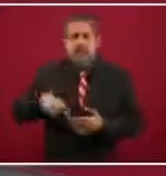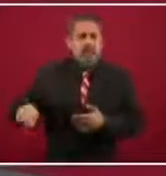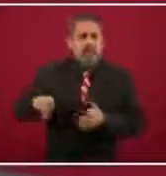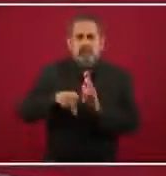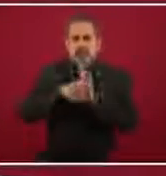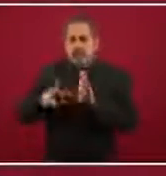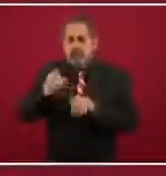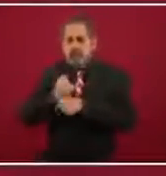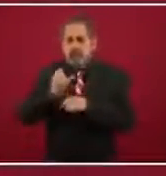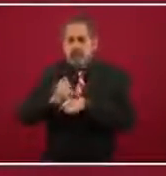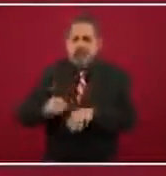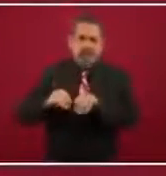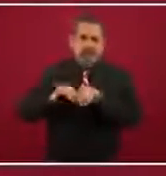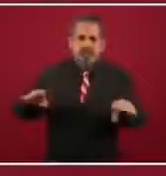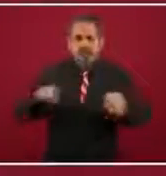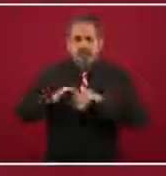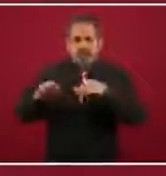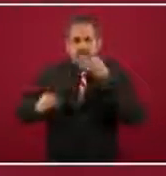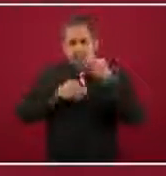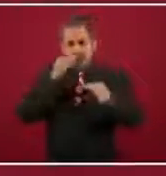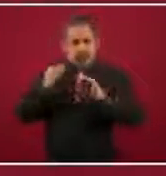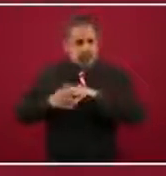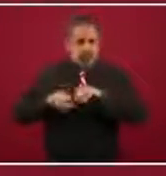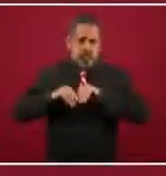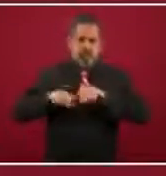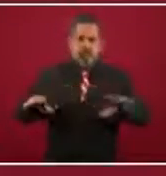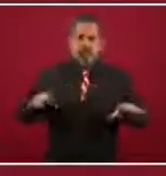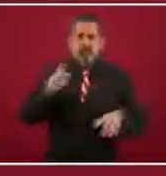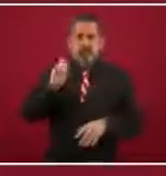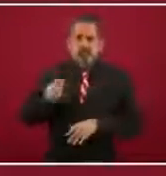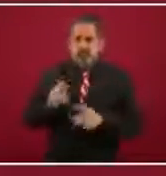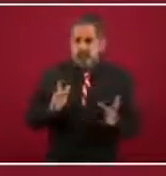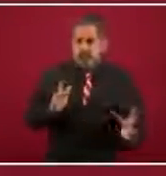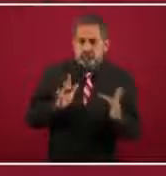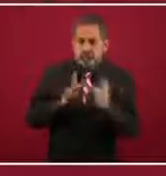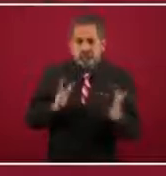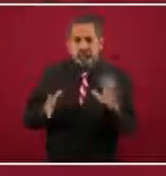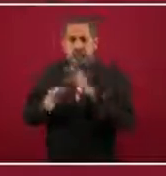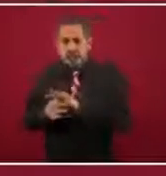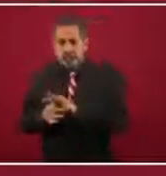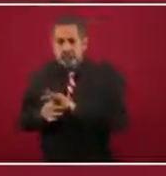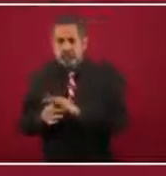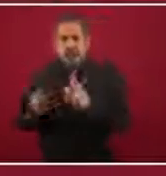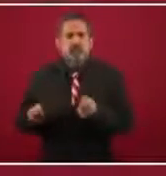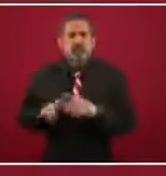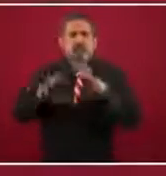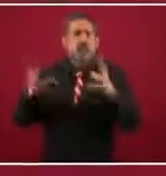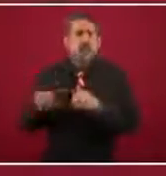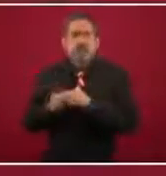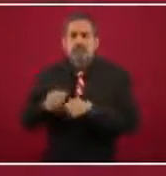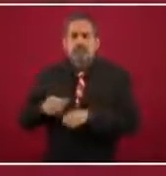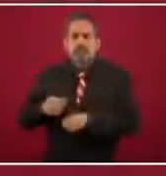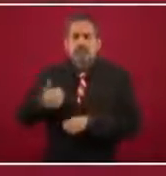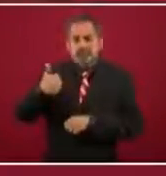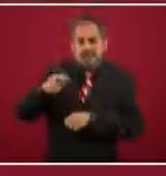medios de comunicación que se enlazaron. ¿Saben cuántos